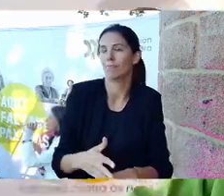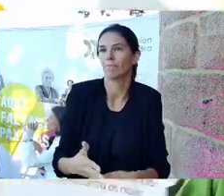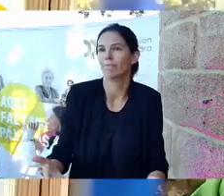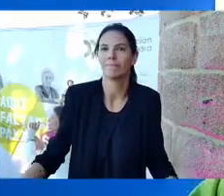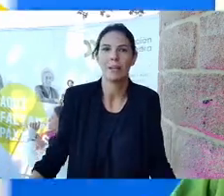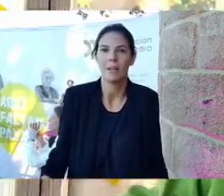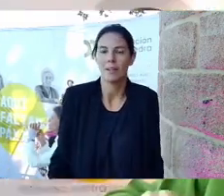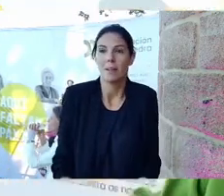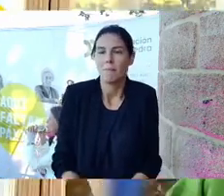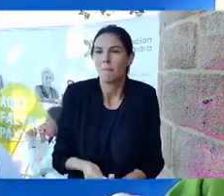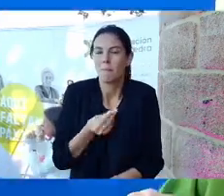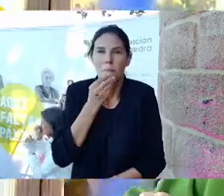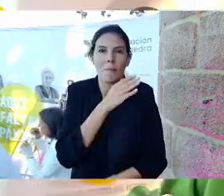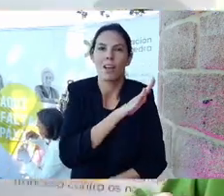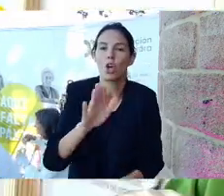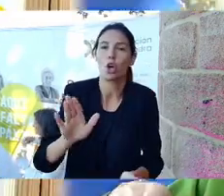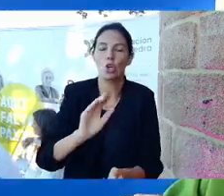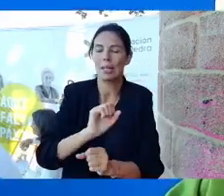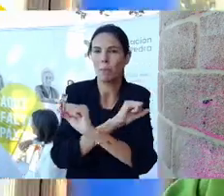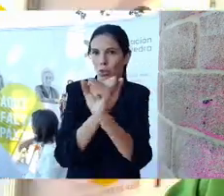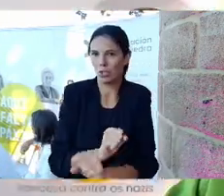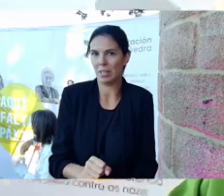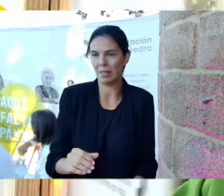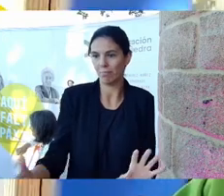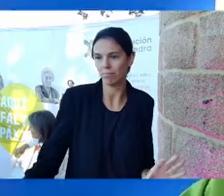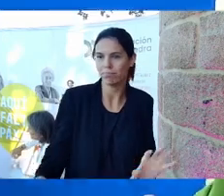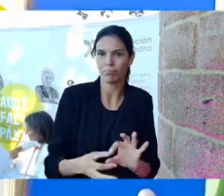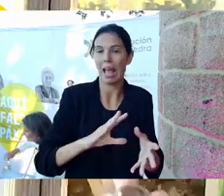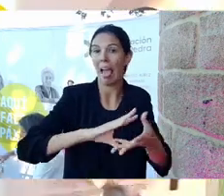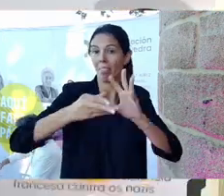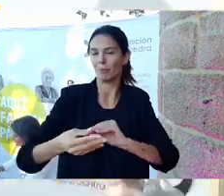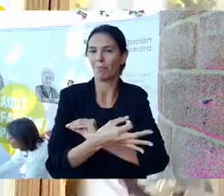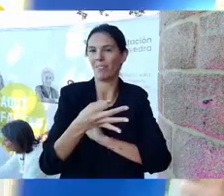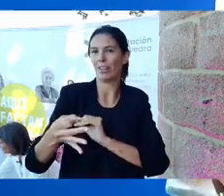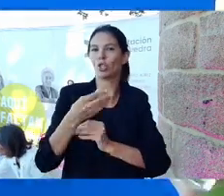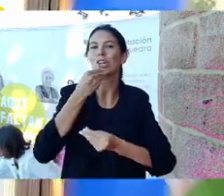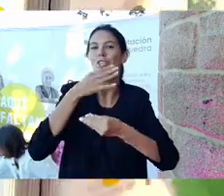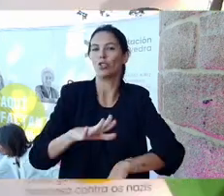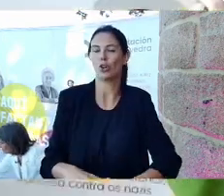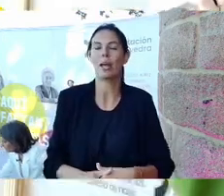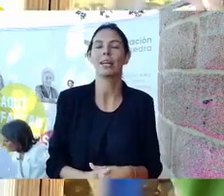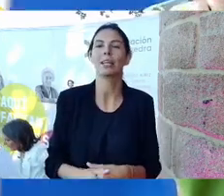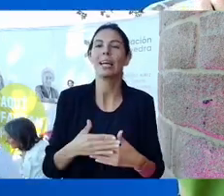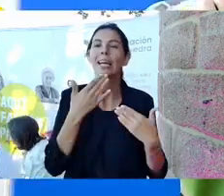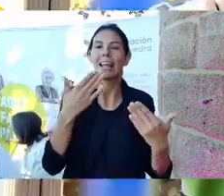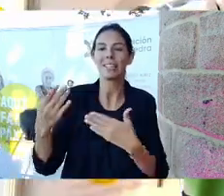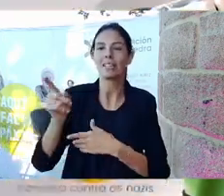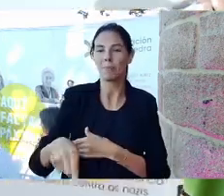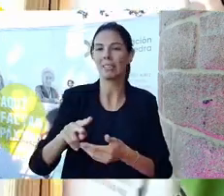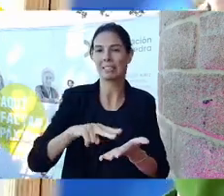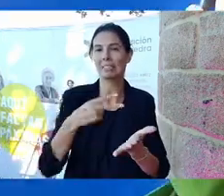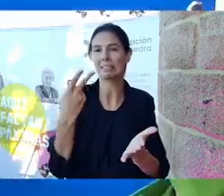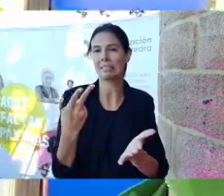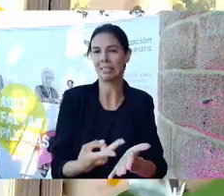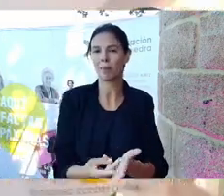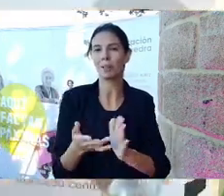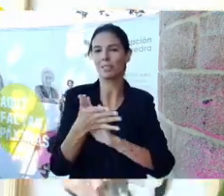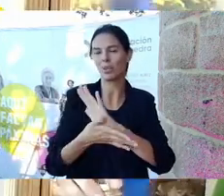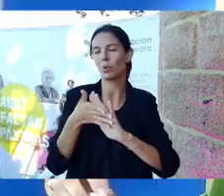en un lugar que non pode ser máis acaído para a historia que imos contar. Grazas a